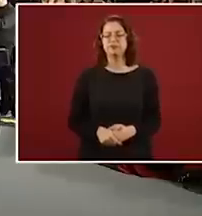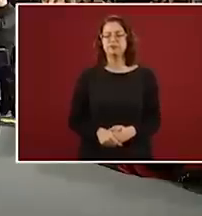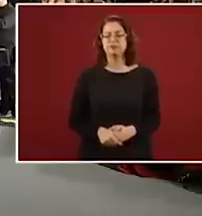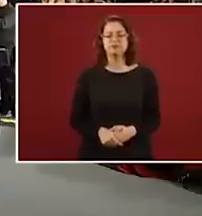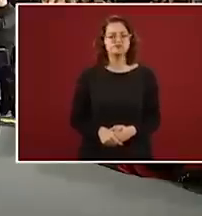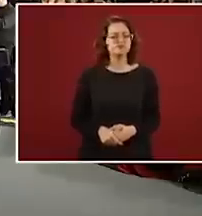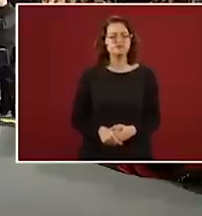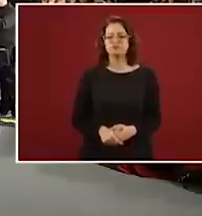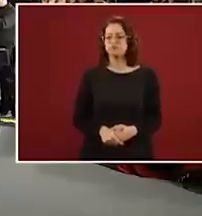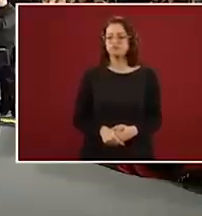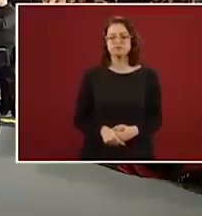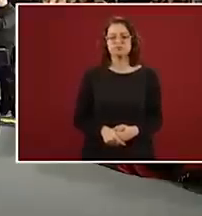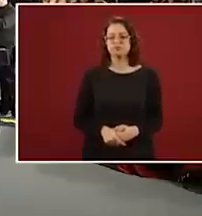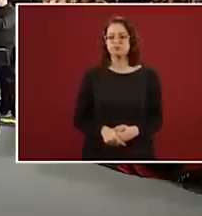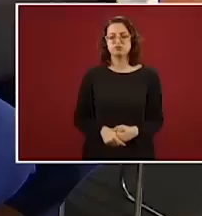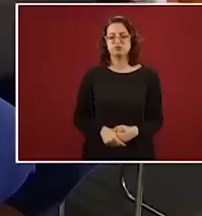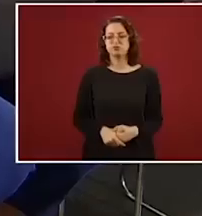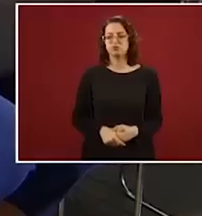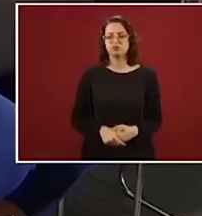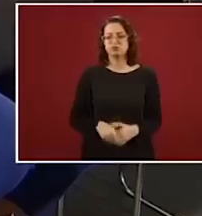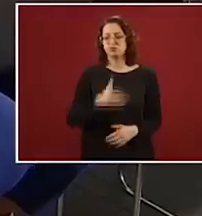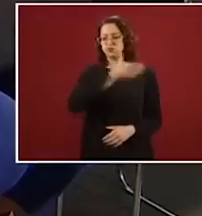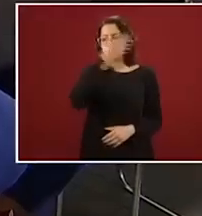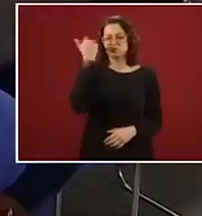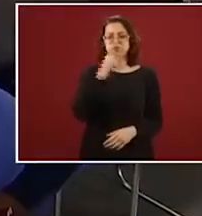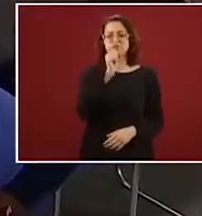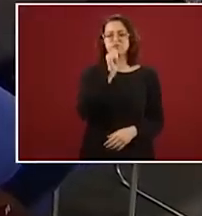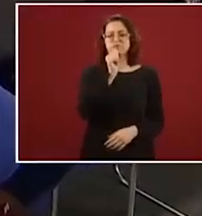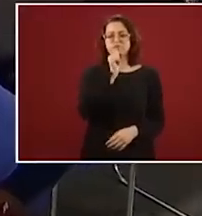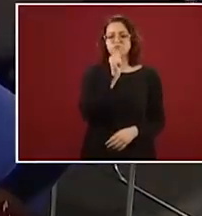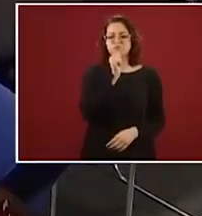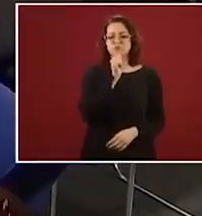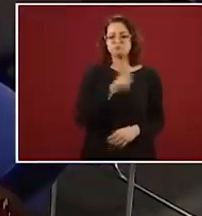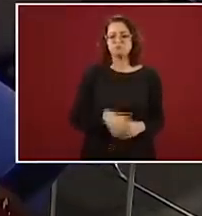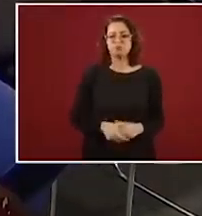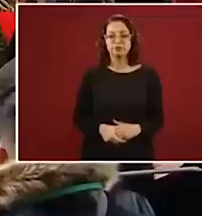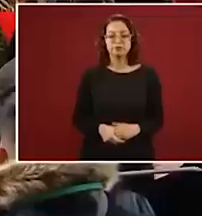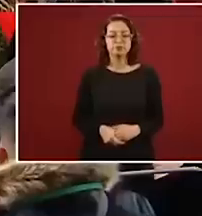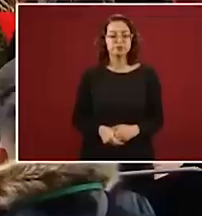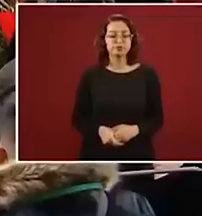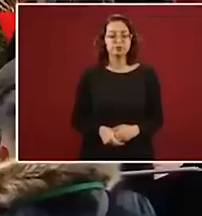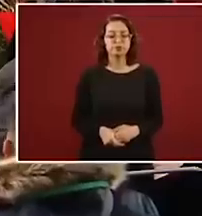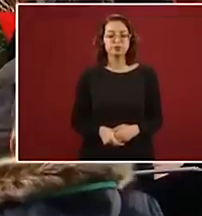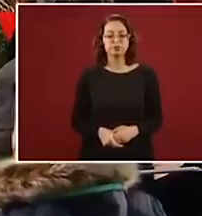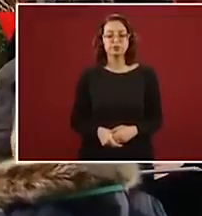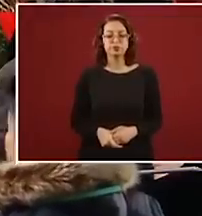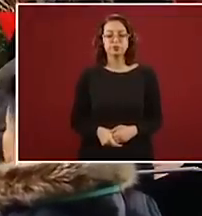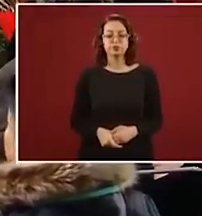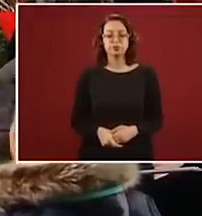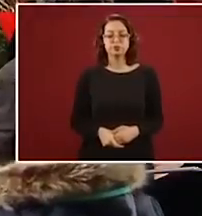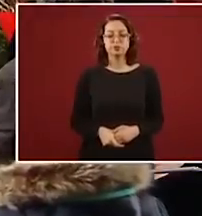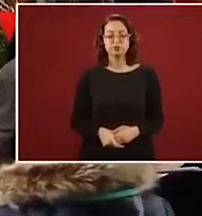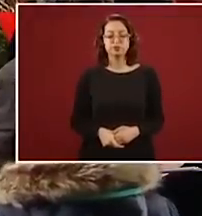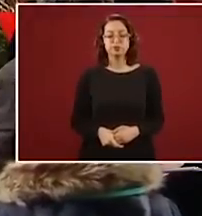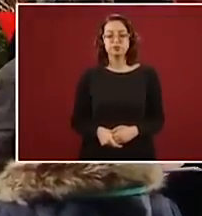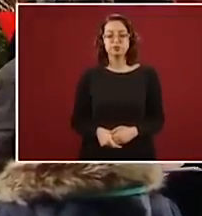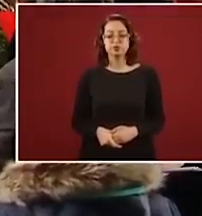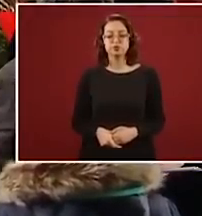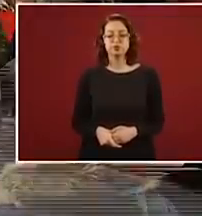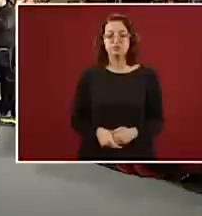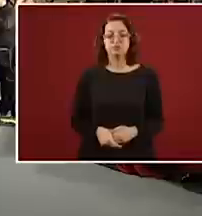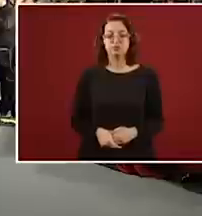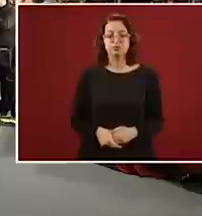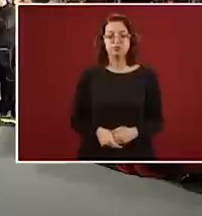28 millones? No, no sabemos cuánto es el costo. Todavía no lo tenemos. Se le va a quitar el escudo nacional.